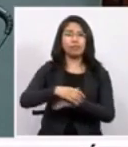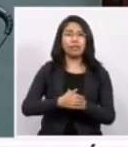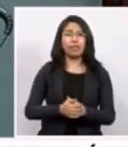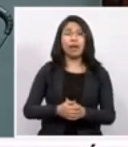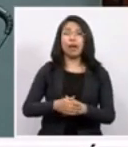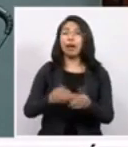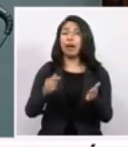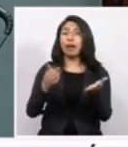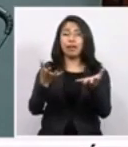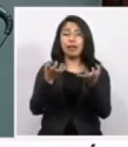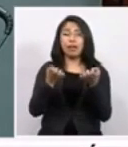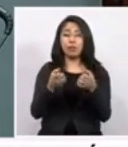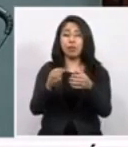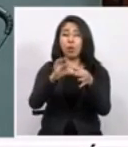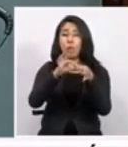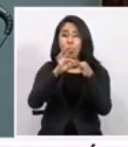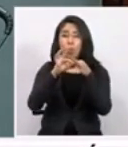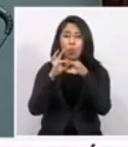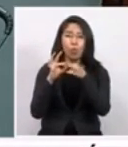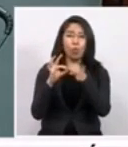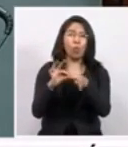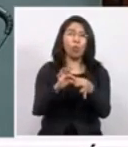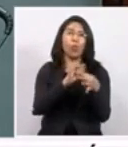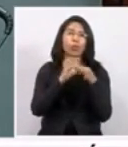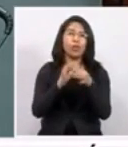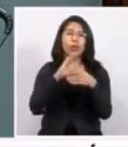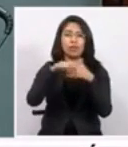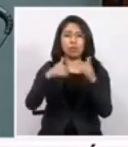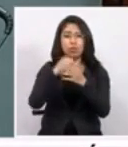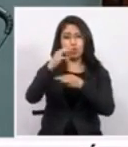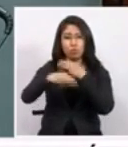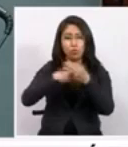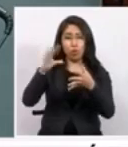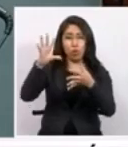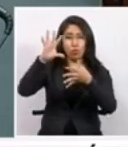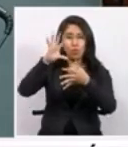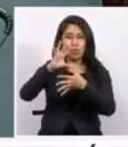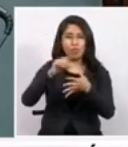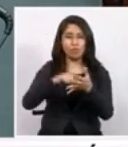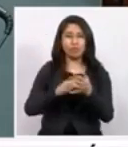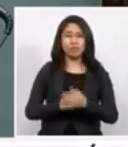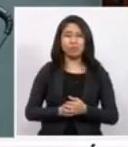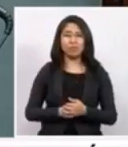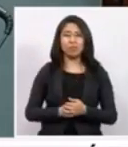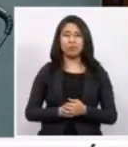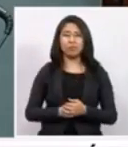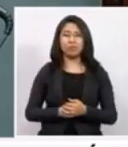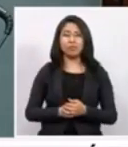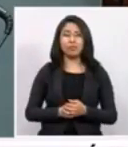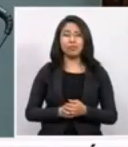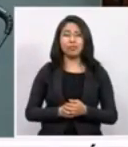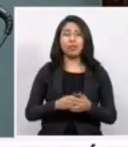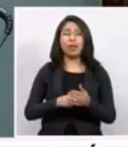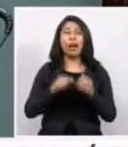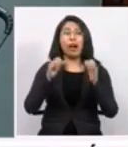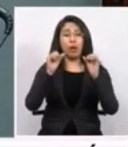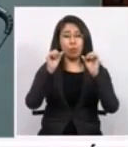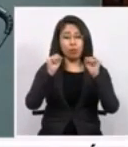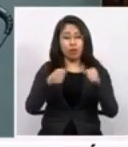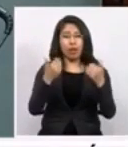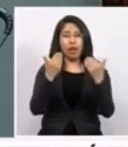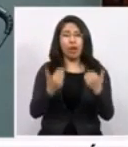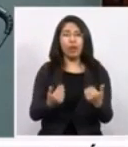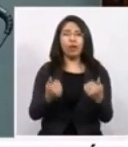unidad política de la diversidad de América Latina y el Caribe. La CELAC es la mejor vía para conquistar tan noble